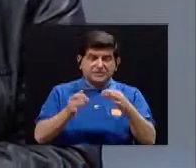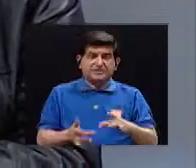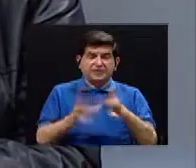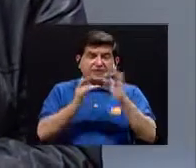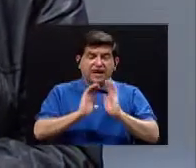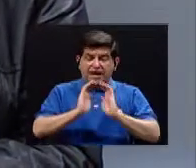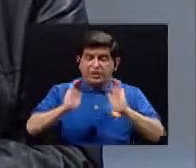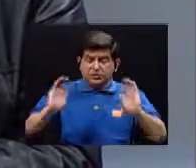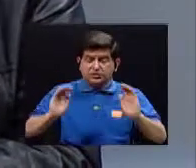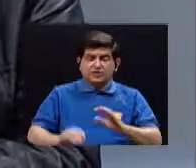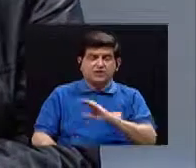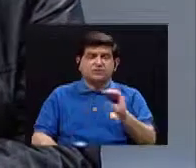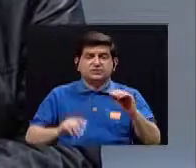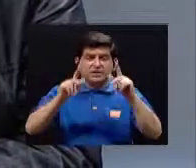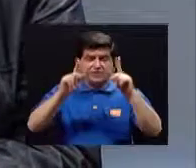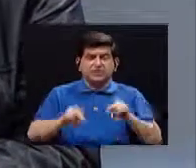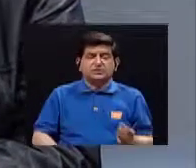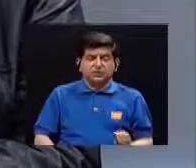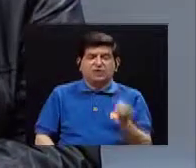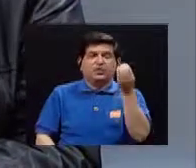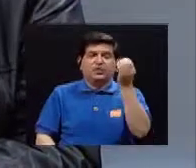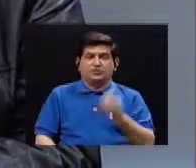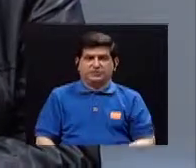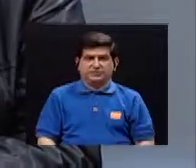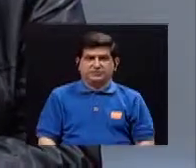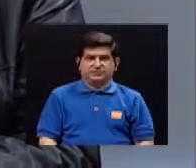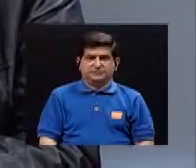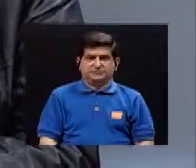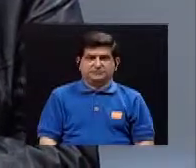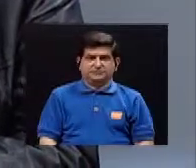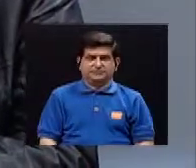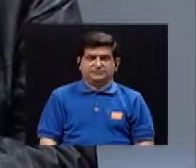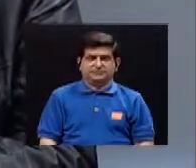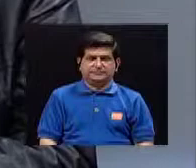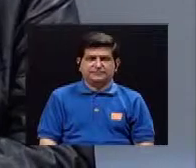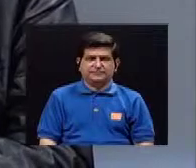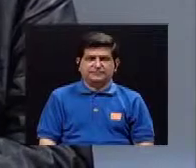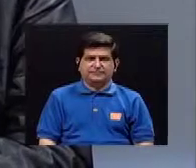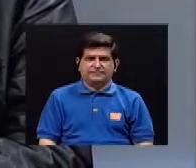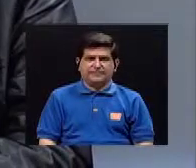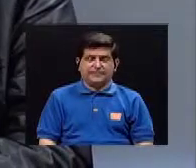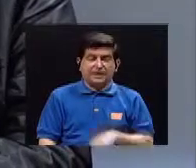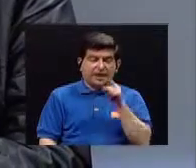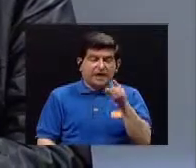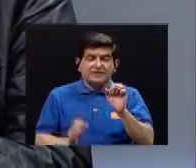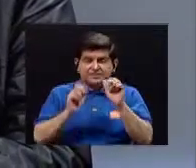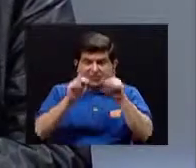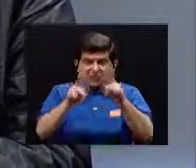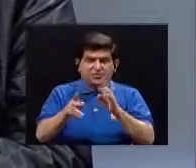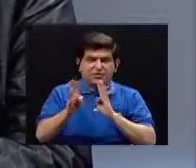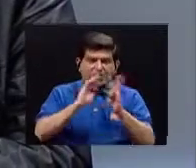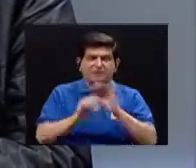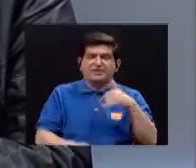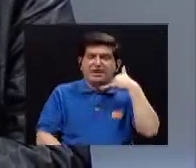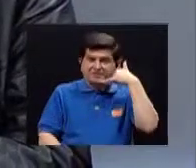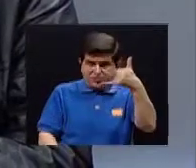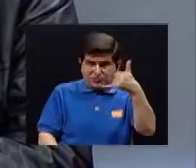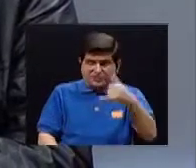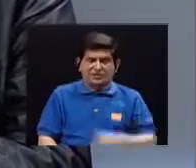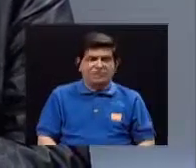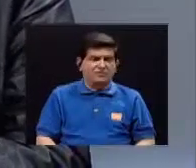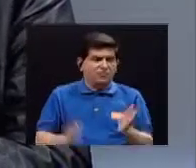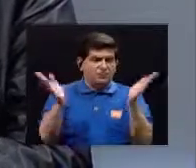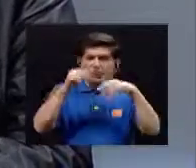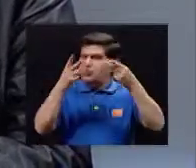explicarles sobre todo a los niños y los más jovencitos de que esa posibilidad de hablar